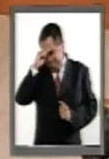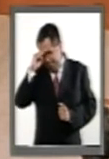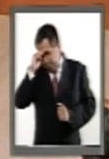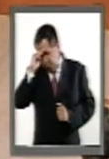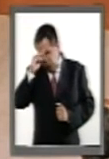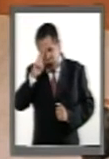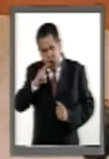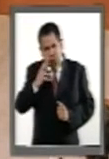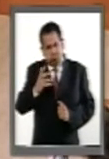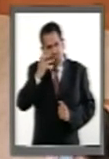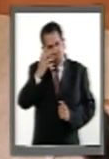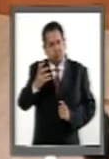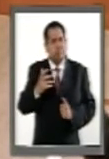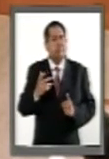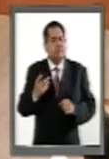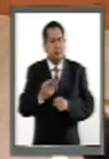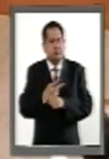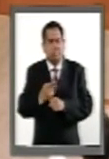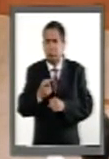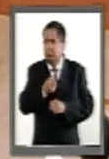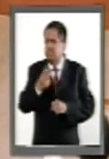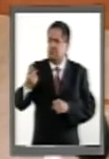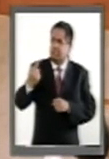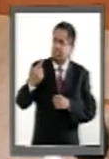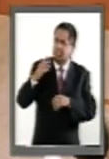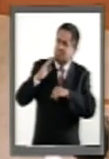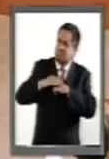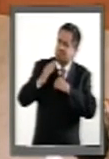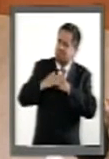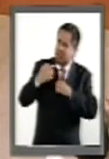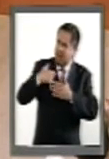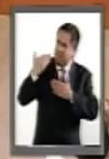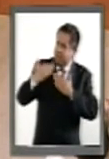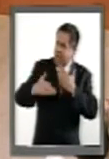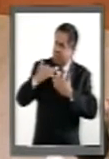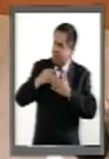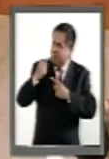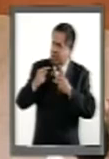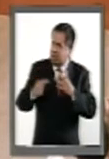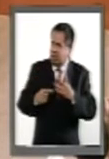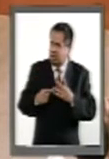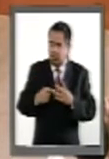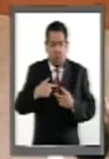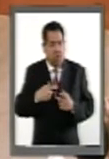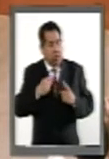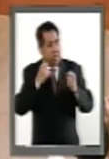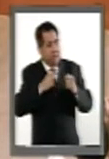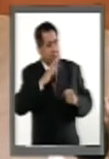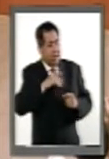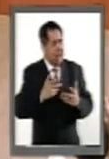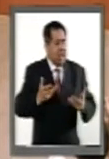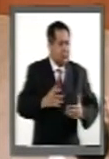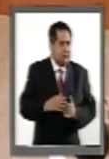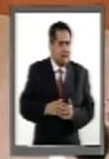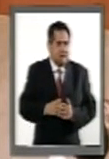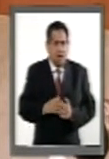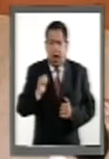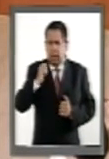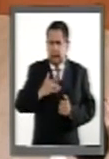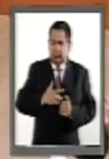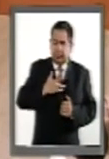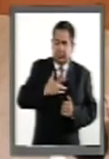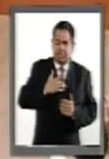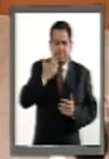seria que quienes nos señalan insuficiencias actúan de mala fe? ¿O les mueve algún